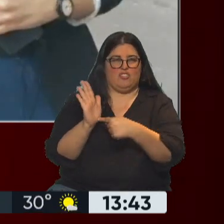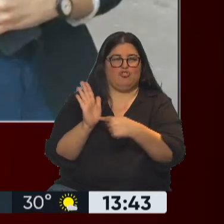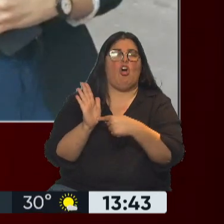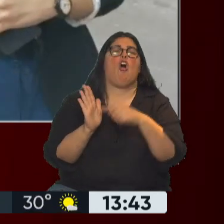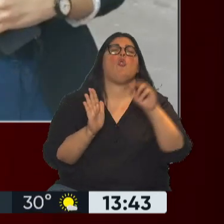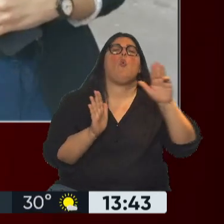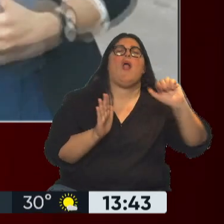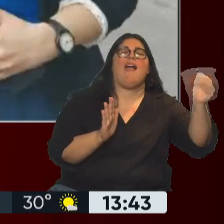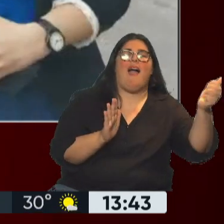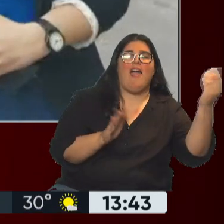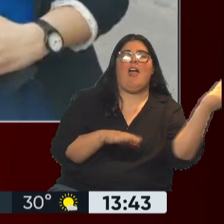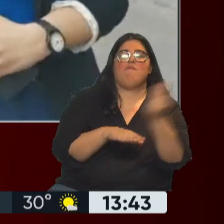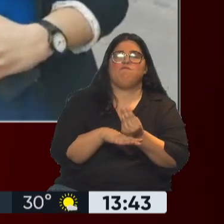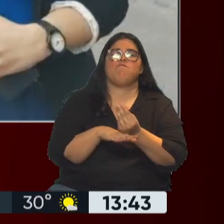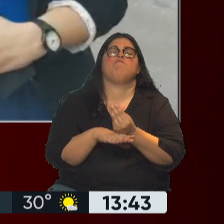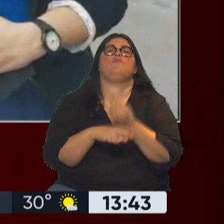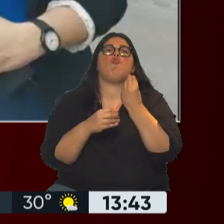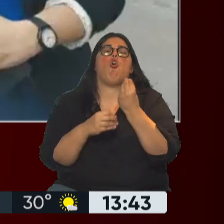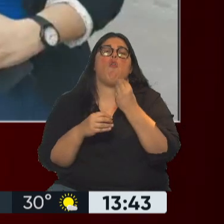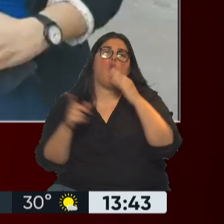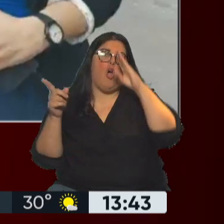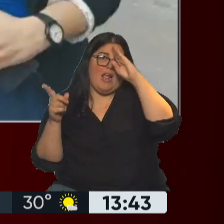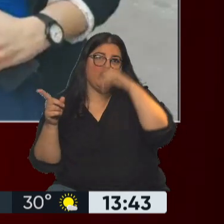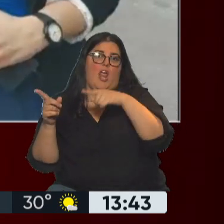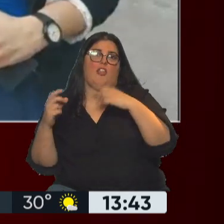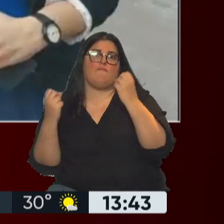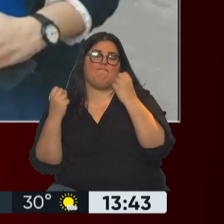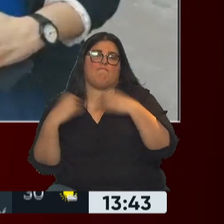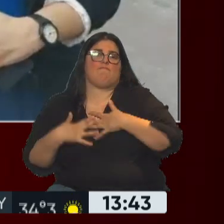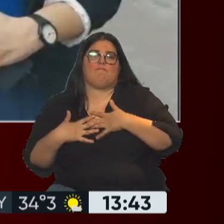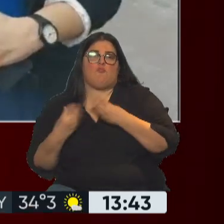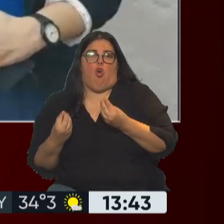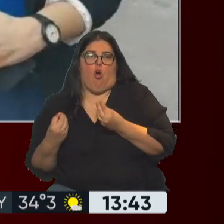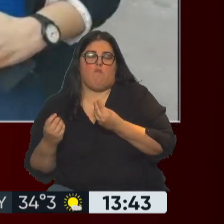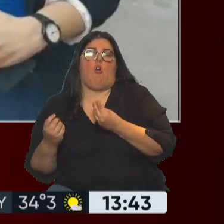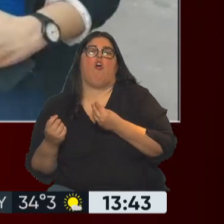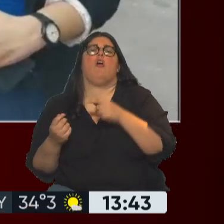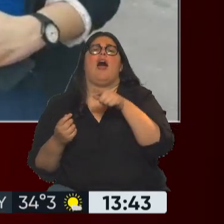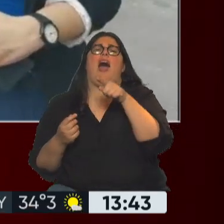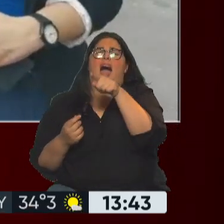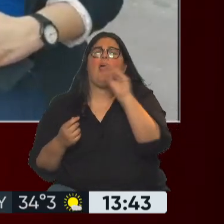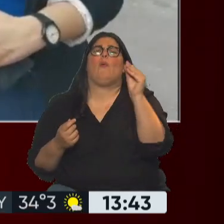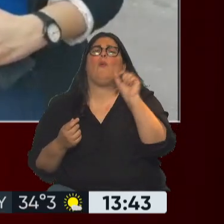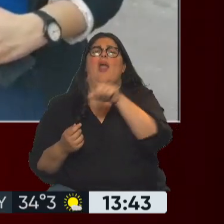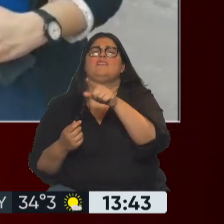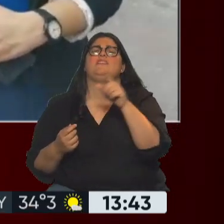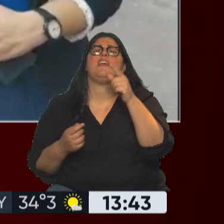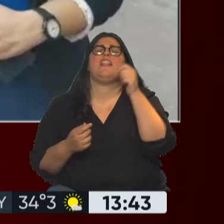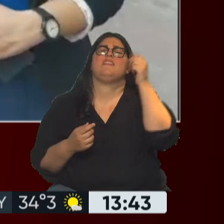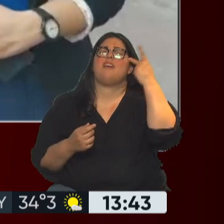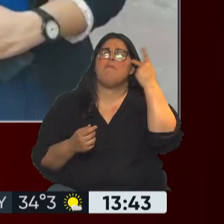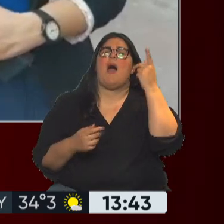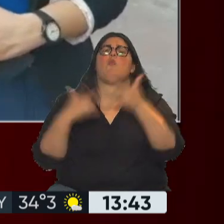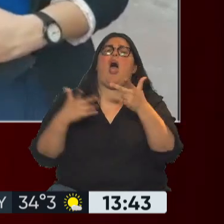triunfo de Lula da Silva. ¿De qué manera podría llegar a reaccionar Bolsonaro? ¿Qué se habla por estas horas allí en Brasil, allí en San Pablo?